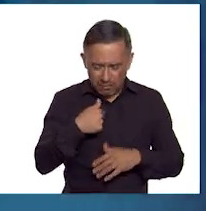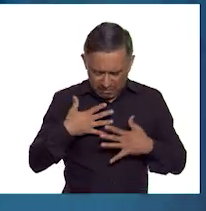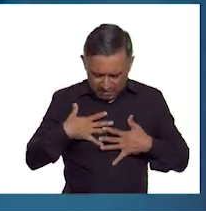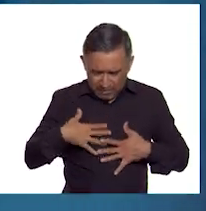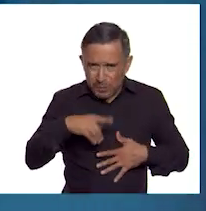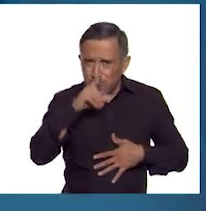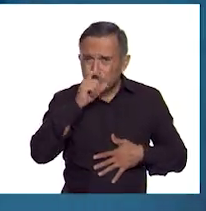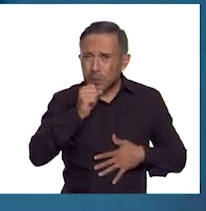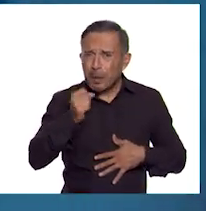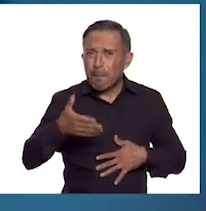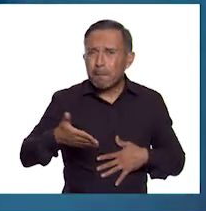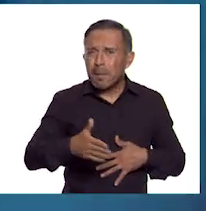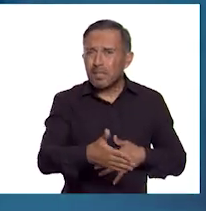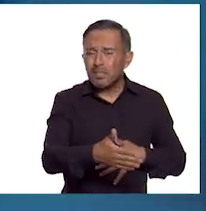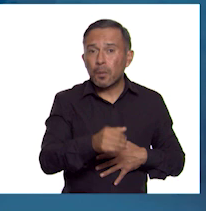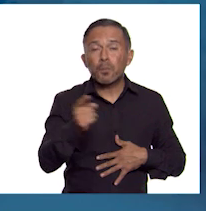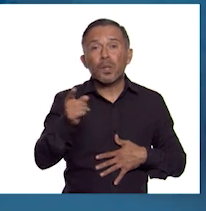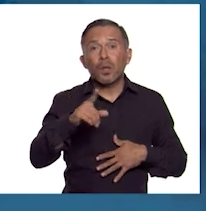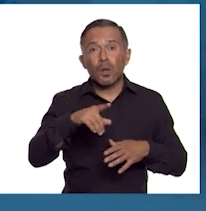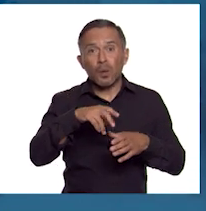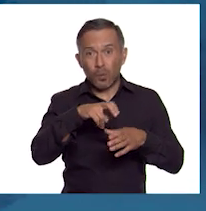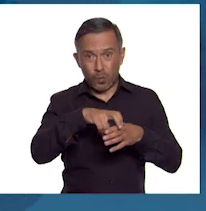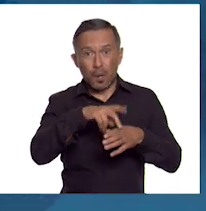Y el gallo en el pozo, cuando la vio, gritó: